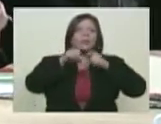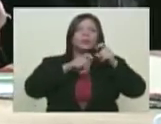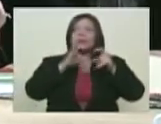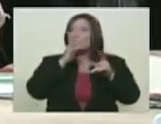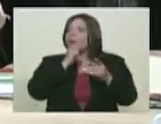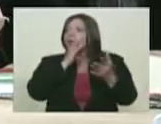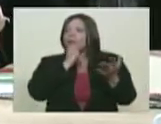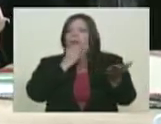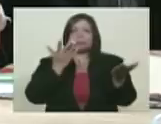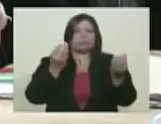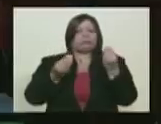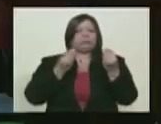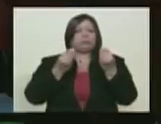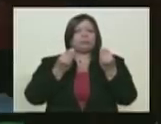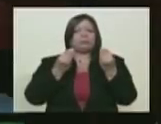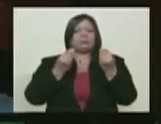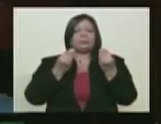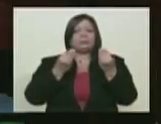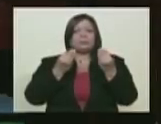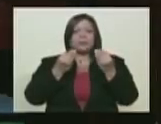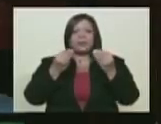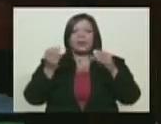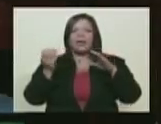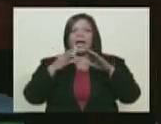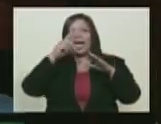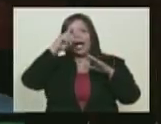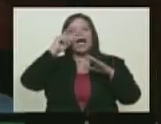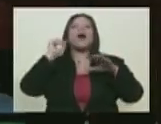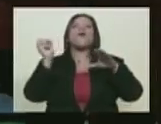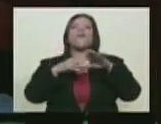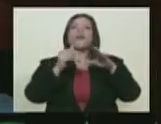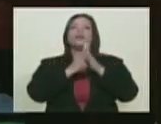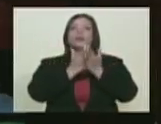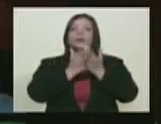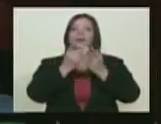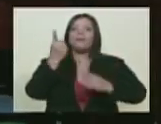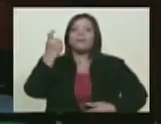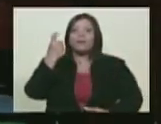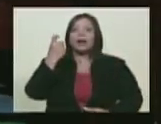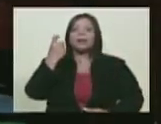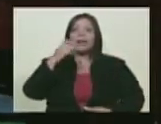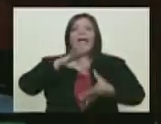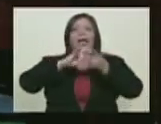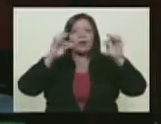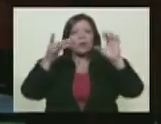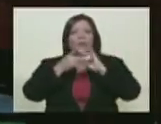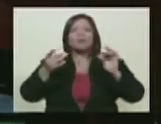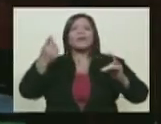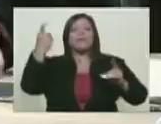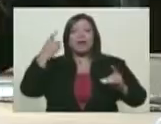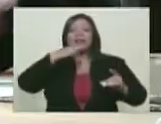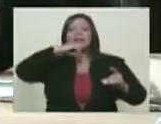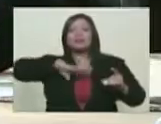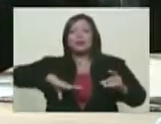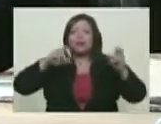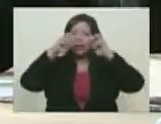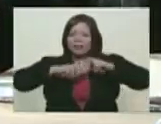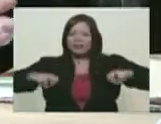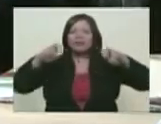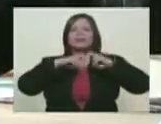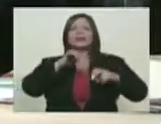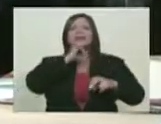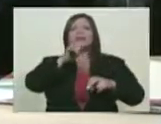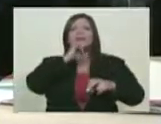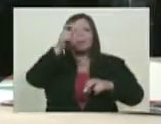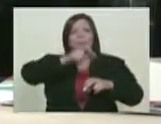había. Sin embargo, hay un fondo editorial, Carlos Aponte. Sí, pero hay que contar esa historia, hay que rastrearla y contarla, porque